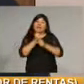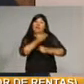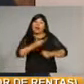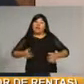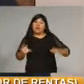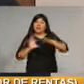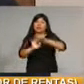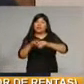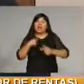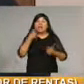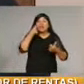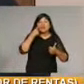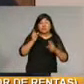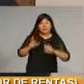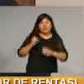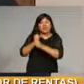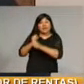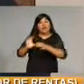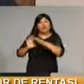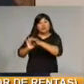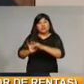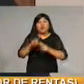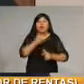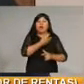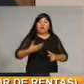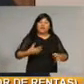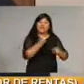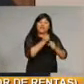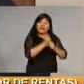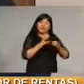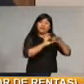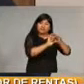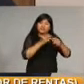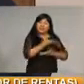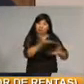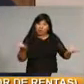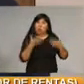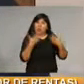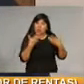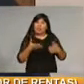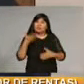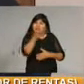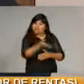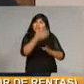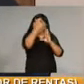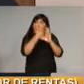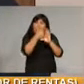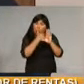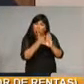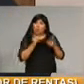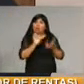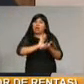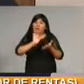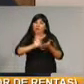municipales pueden acceder a importantes beneficios también para regular su de regularizar sus deudas de impuesto inmobiliario esto es